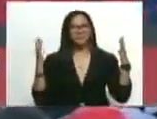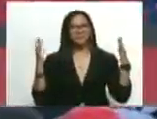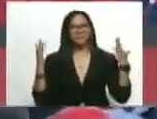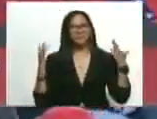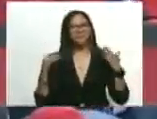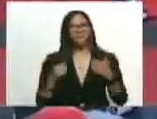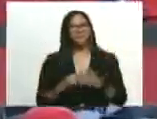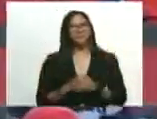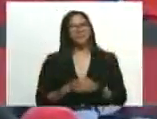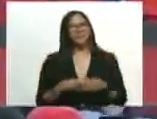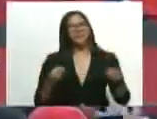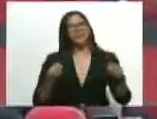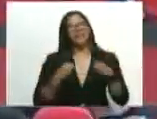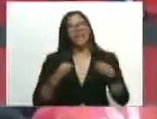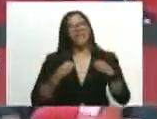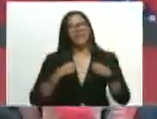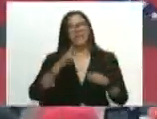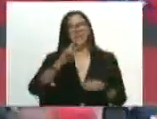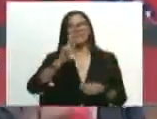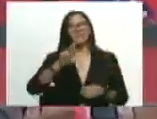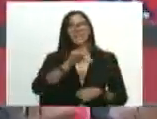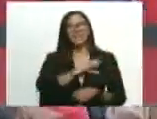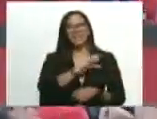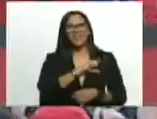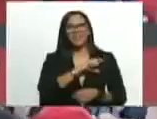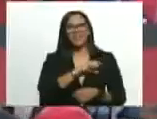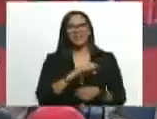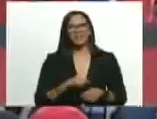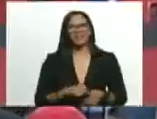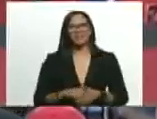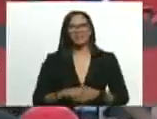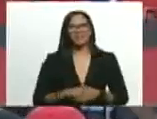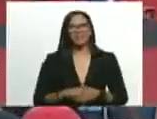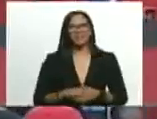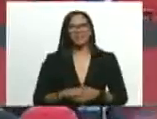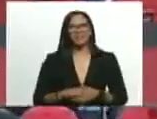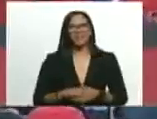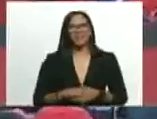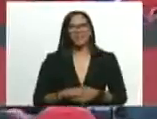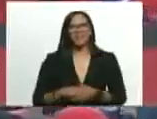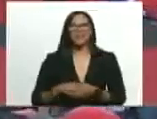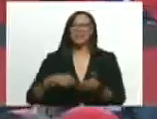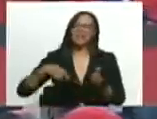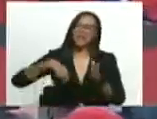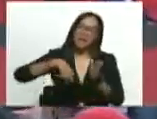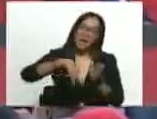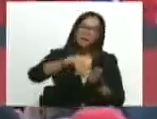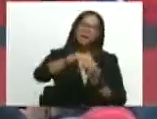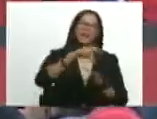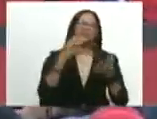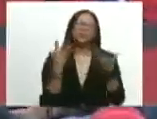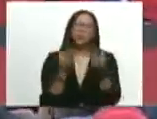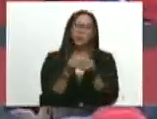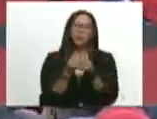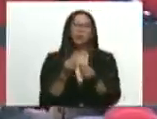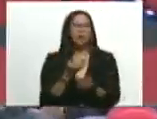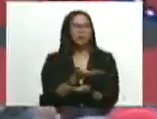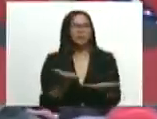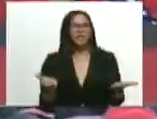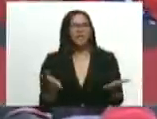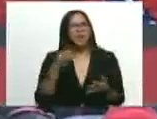que viva el 23 de enero caminando junto a ustedes